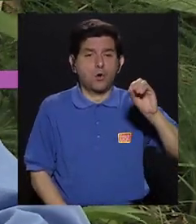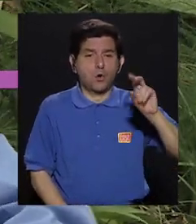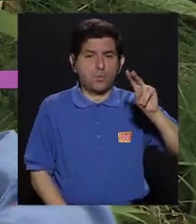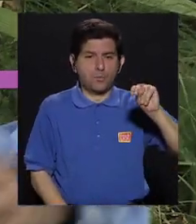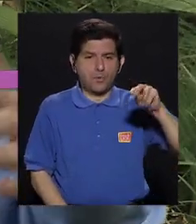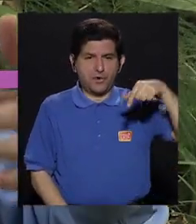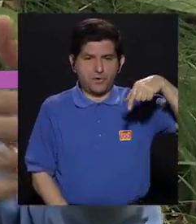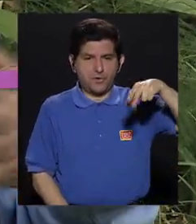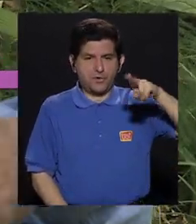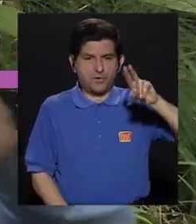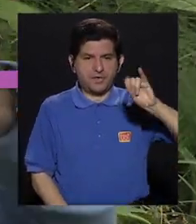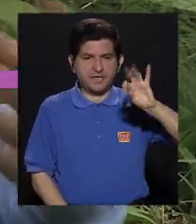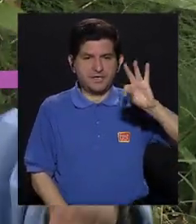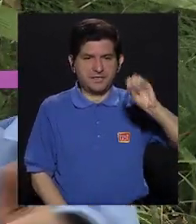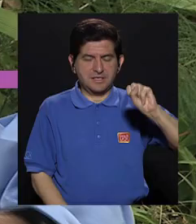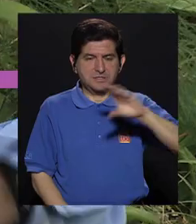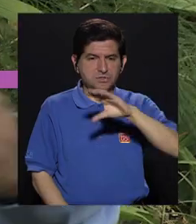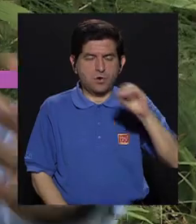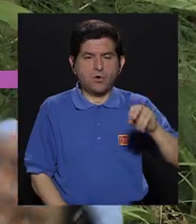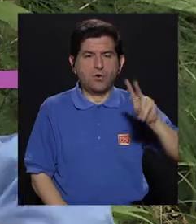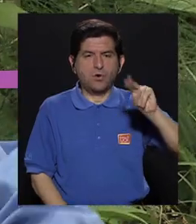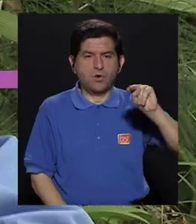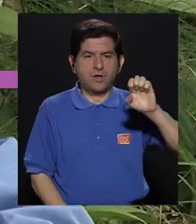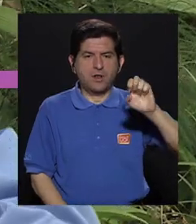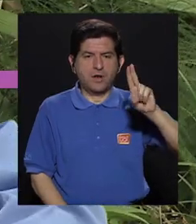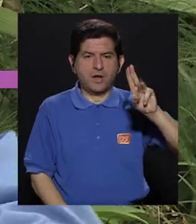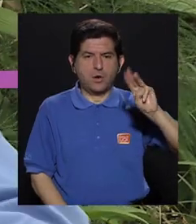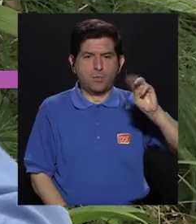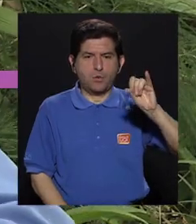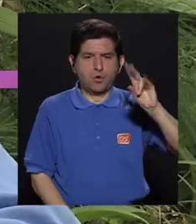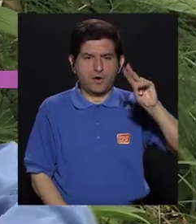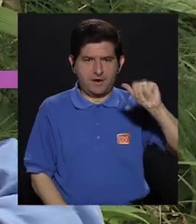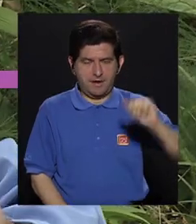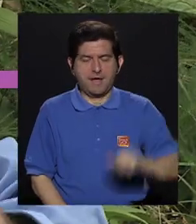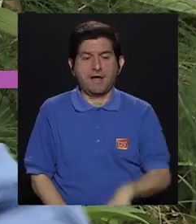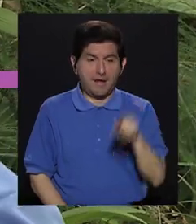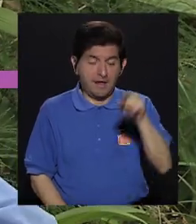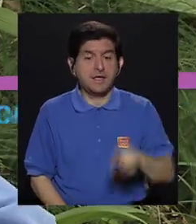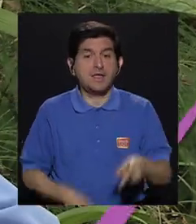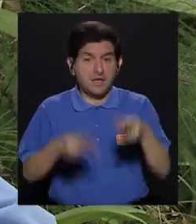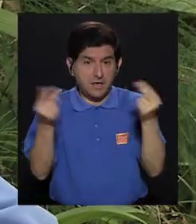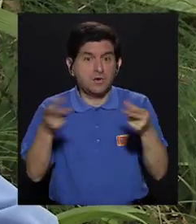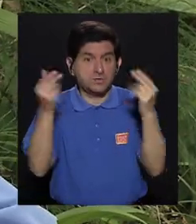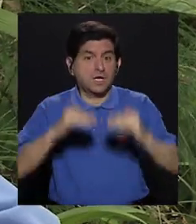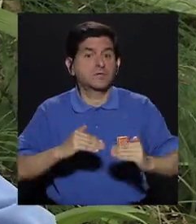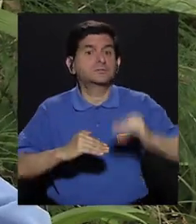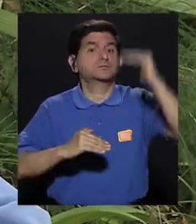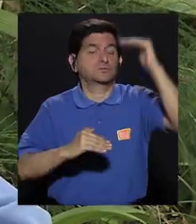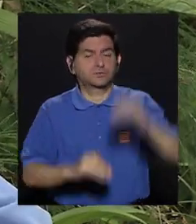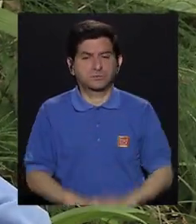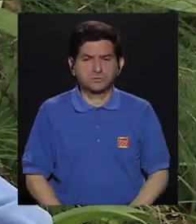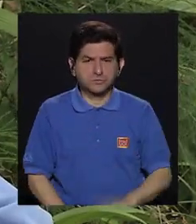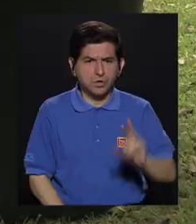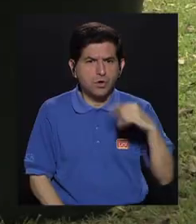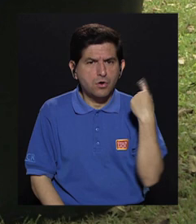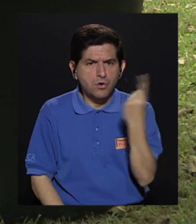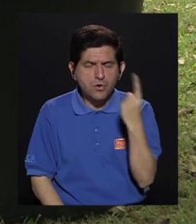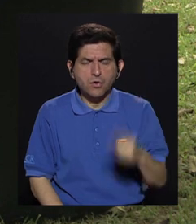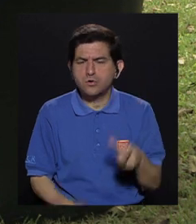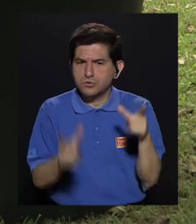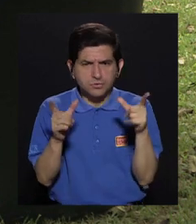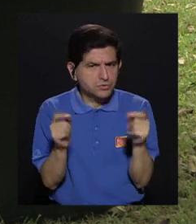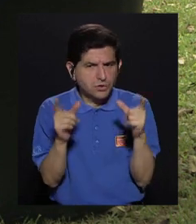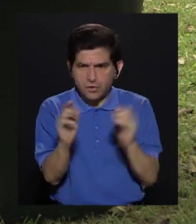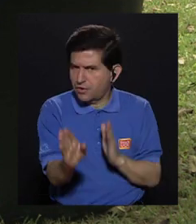como neumonías que terminen internadas requiriendo pues gastos asociados muy elevados. Y